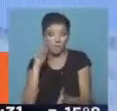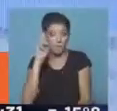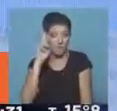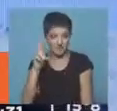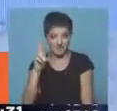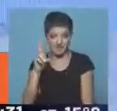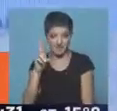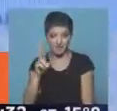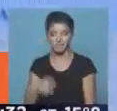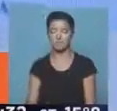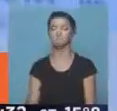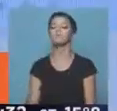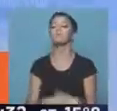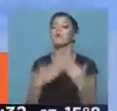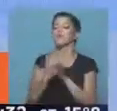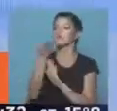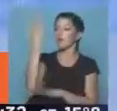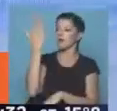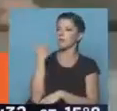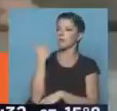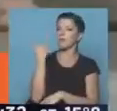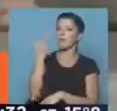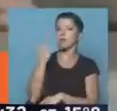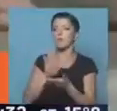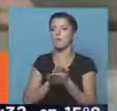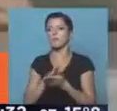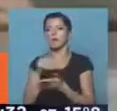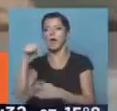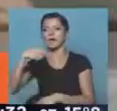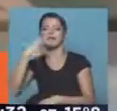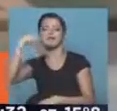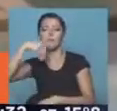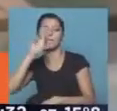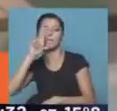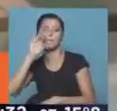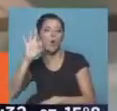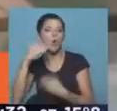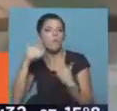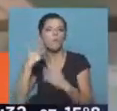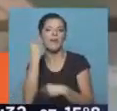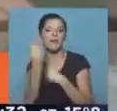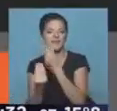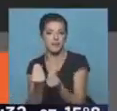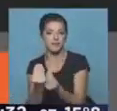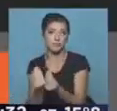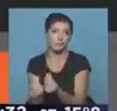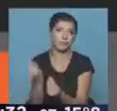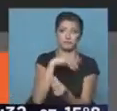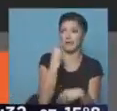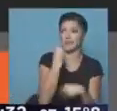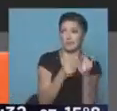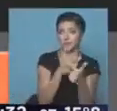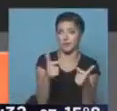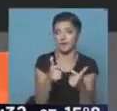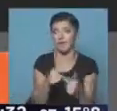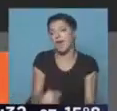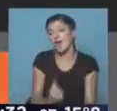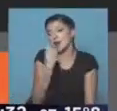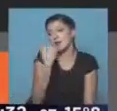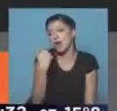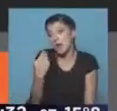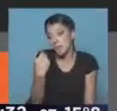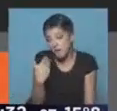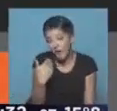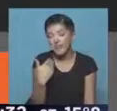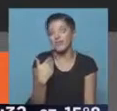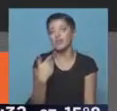eso, cuando hablamos fuera del aire de la imagen de Moro, porque lo están midiendo a Moro como posible candidato ante la ausencia total de candidatos, salvo Lula, que es el único que tiene,